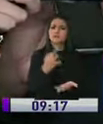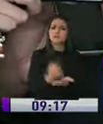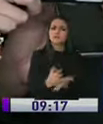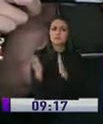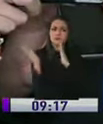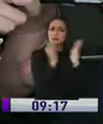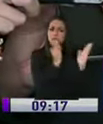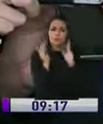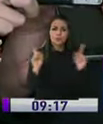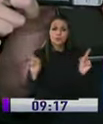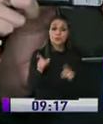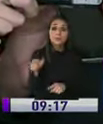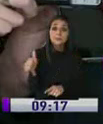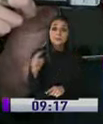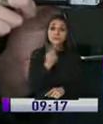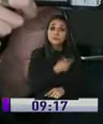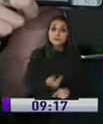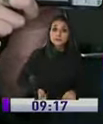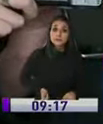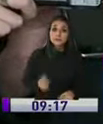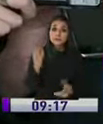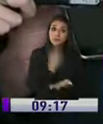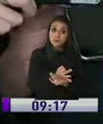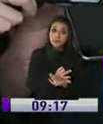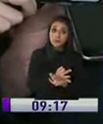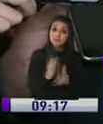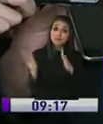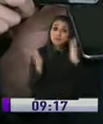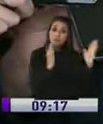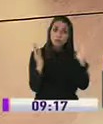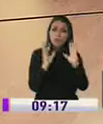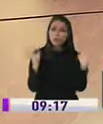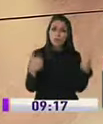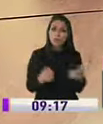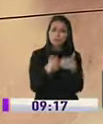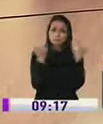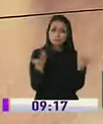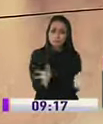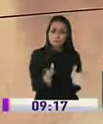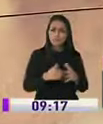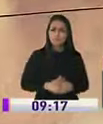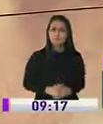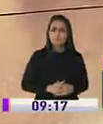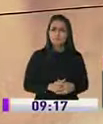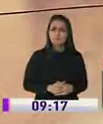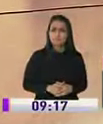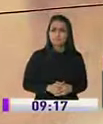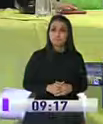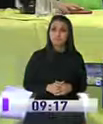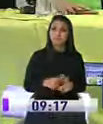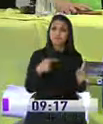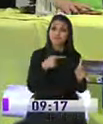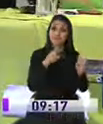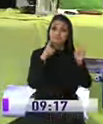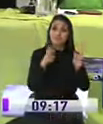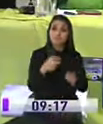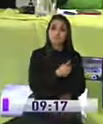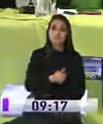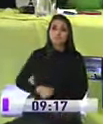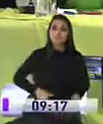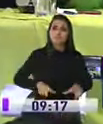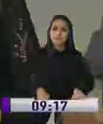temporal, cuando el vicepresidente no estaba ausente temporalmente, no había fuerza mayor. Pesantes, por su parte, aseguró que en este caso, el presidente